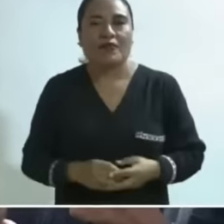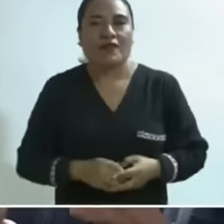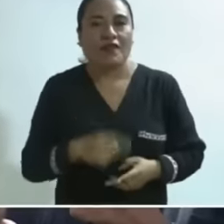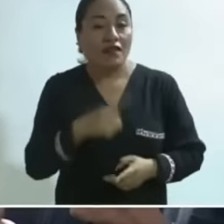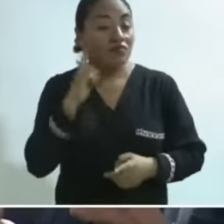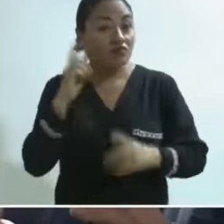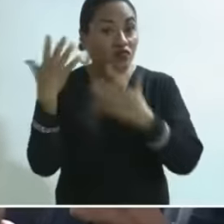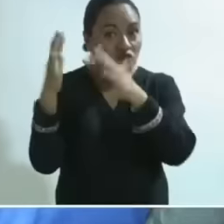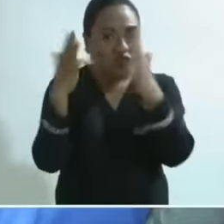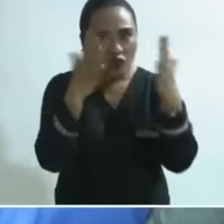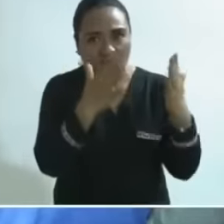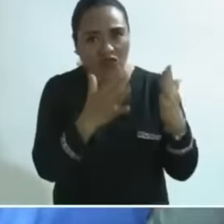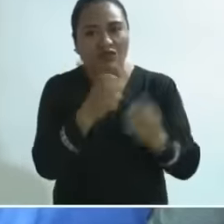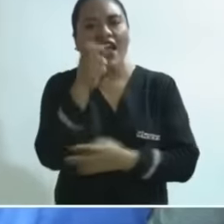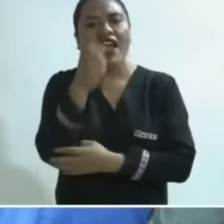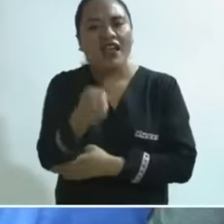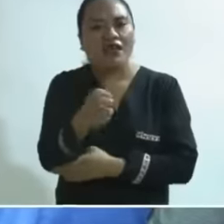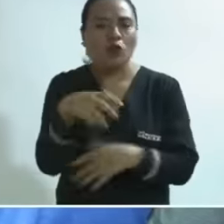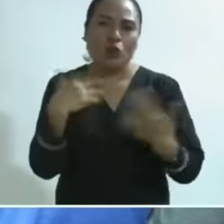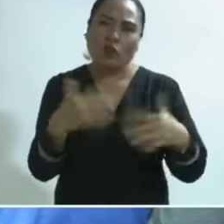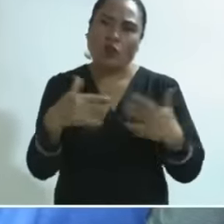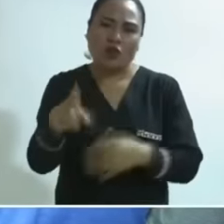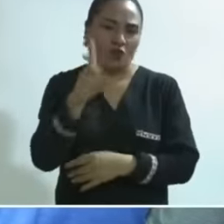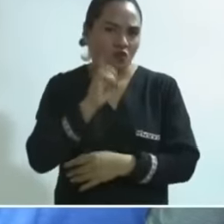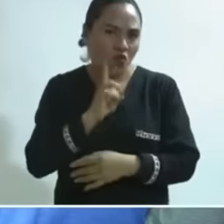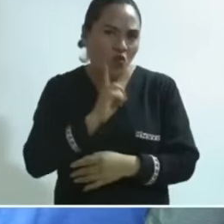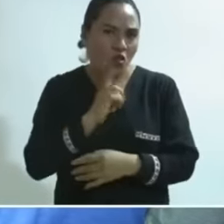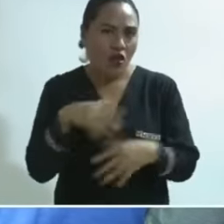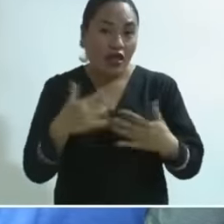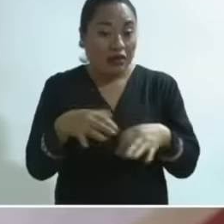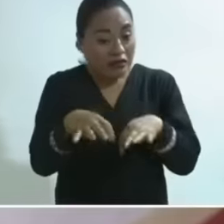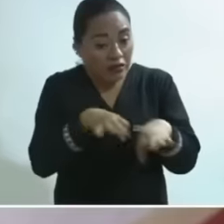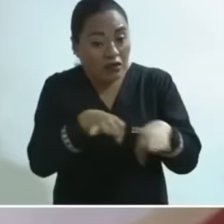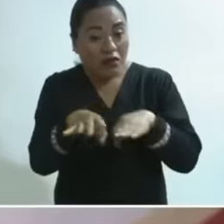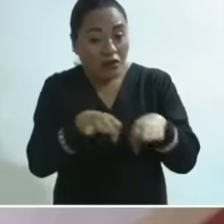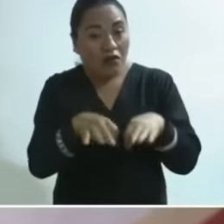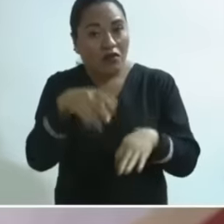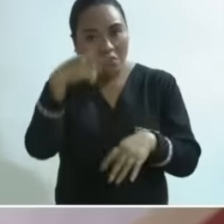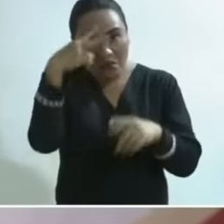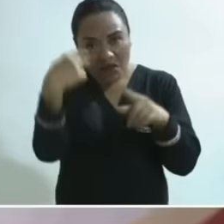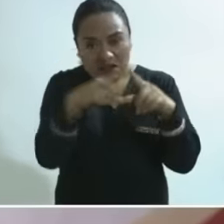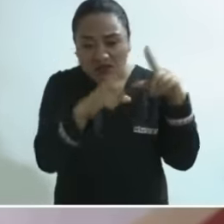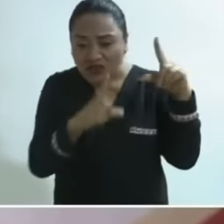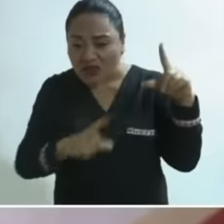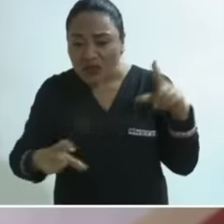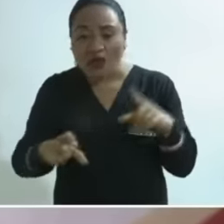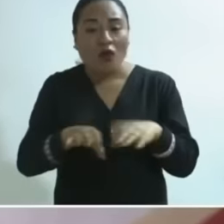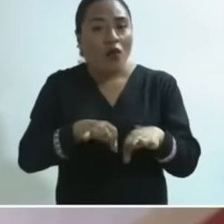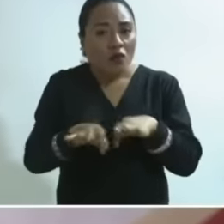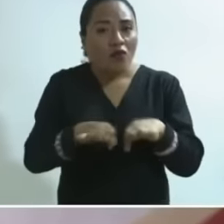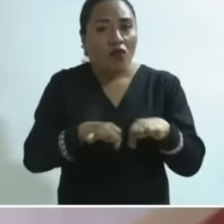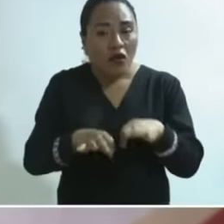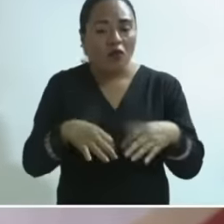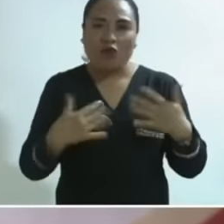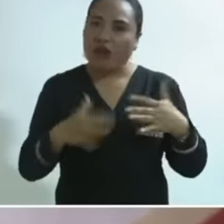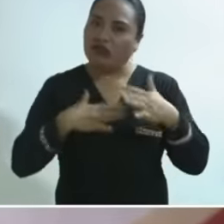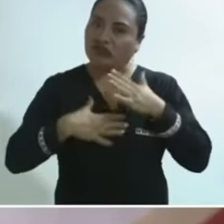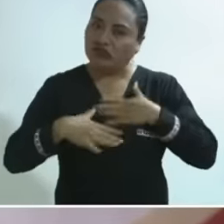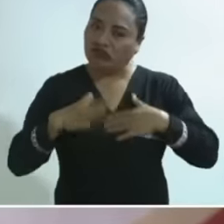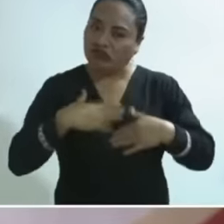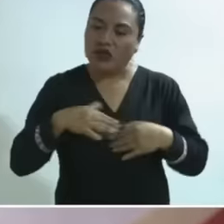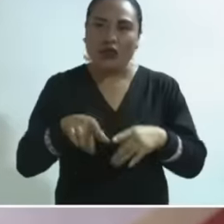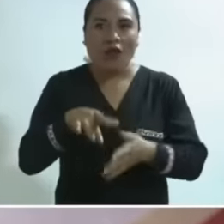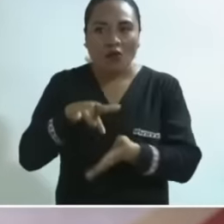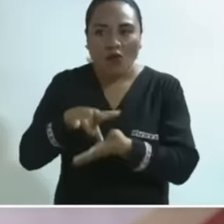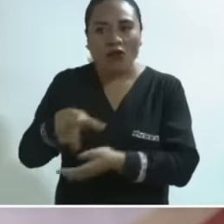es un reconocimiento al trabajo que hemos hecho las mujeres mexicanas por nuestras familias y nuestros